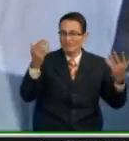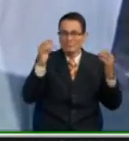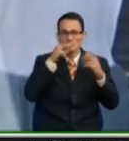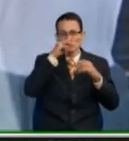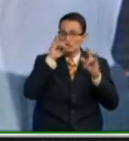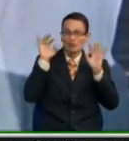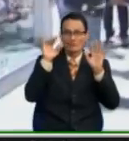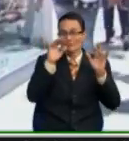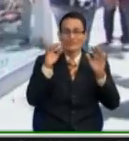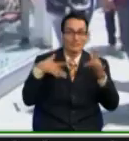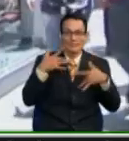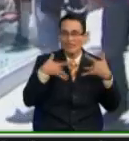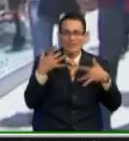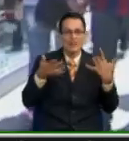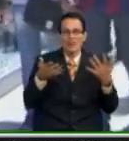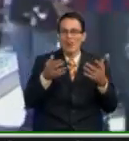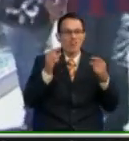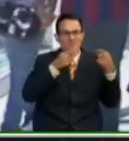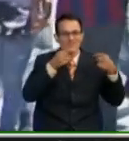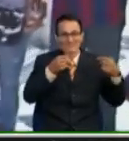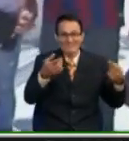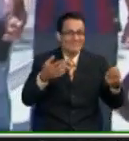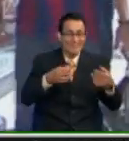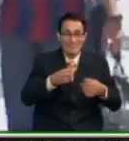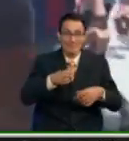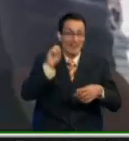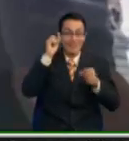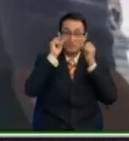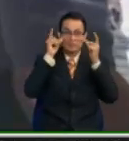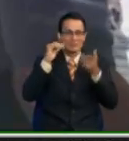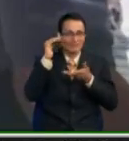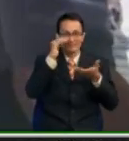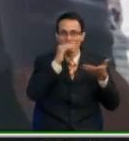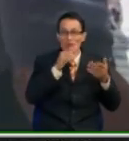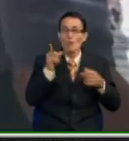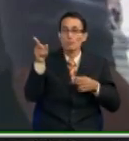concursos en centros comerciales y almacenes de cadena